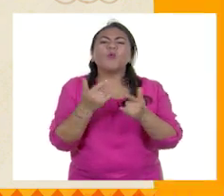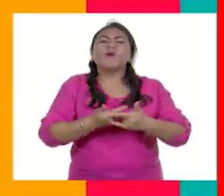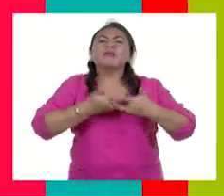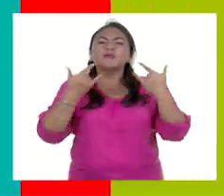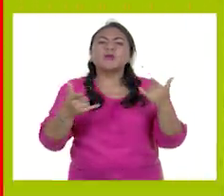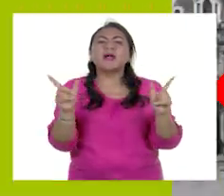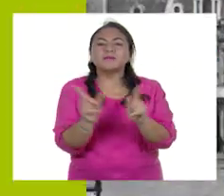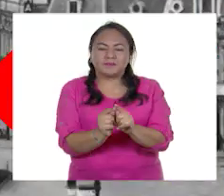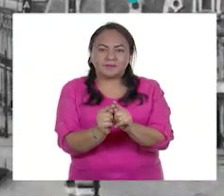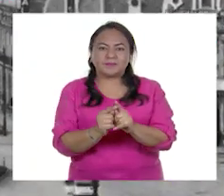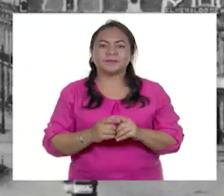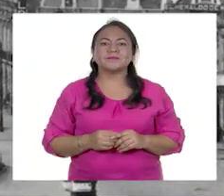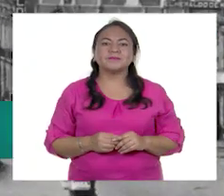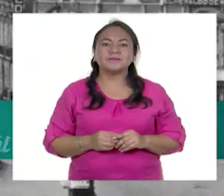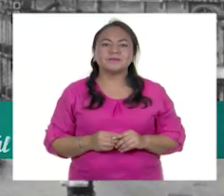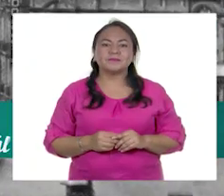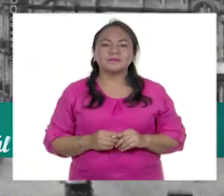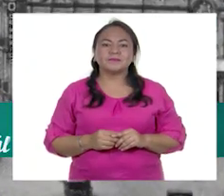historia.